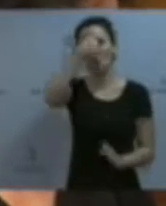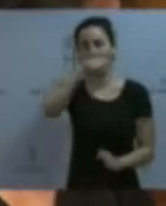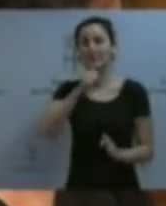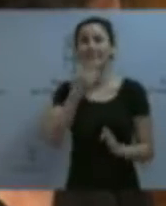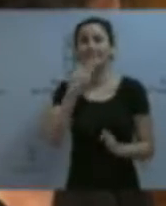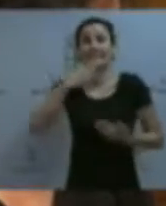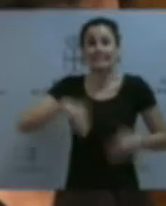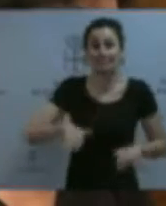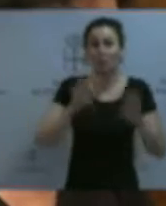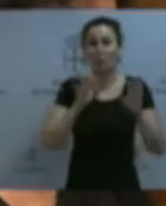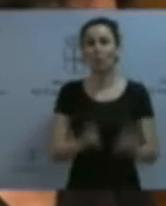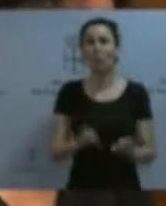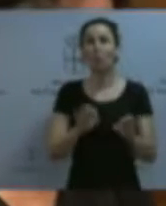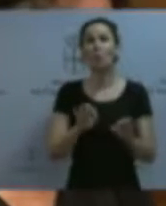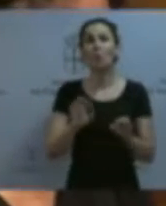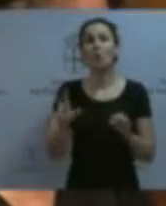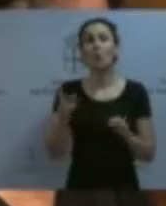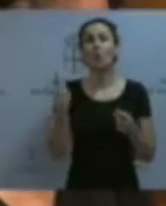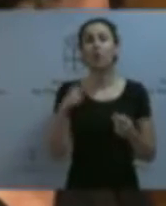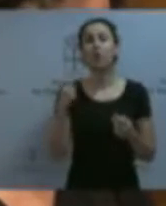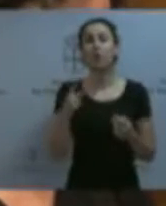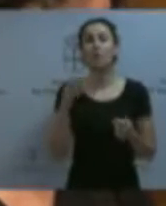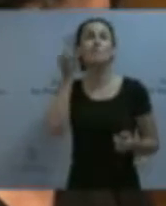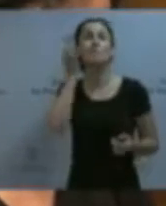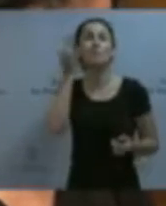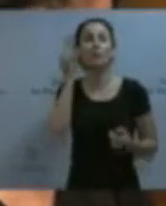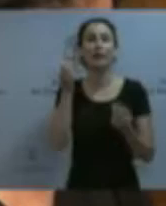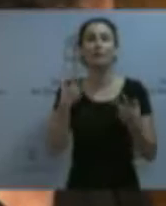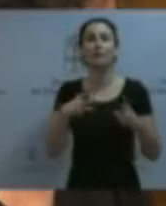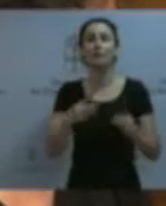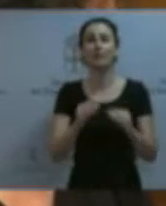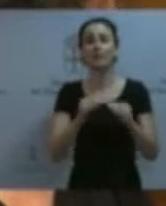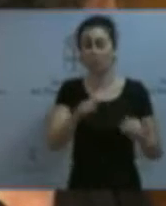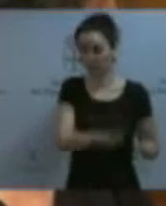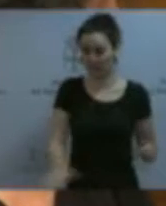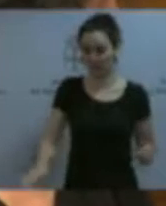en embarcación doble femenina, categorías senior, junior y cadete.